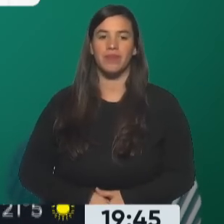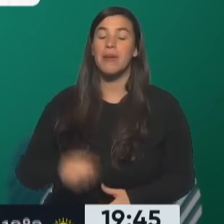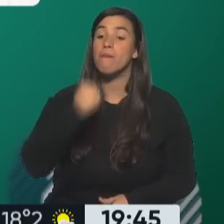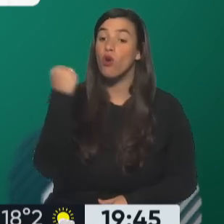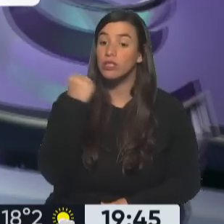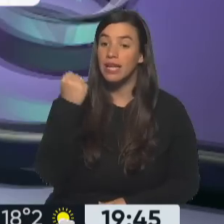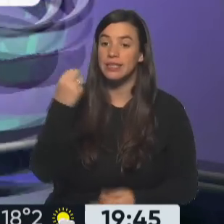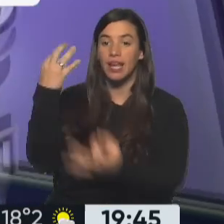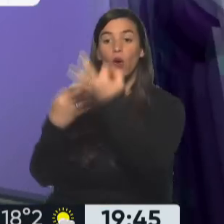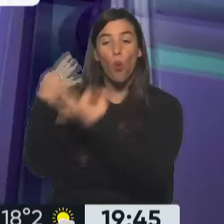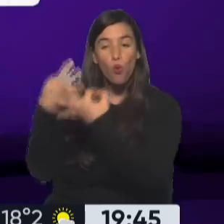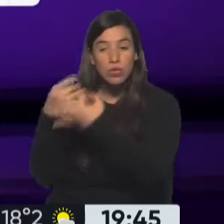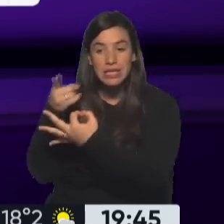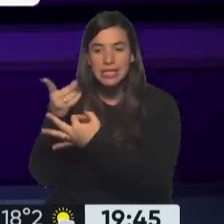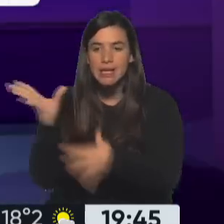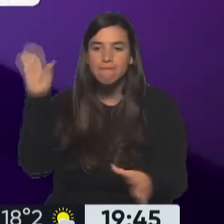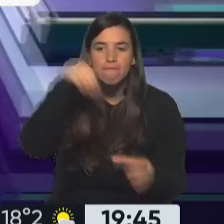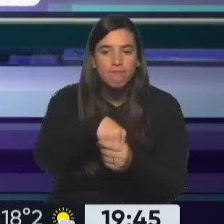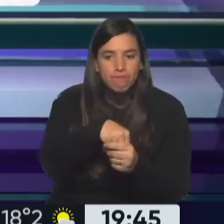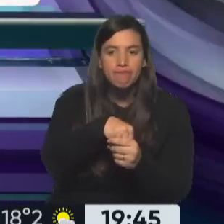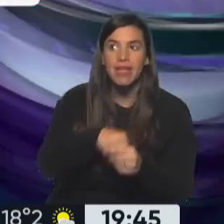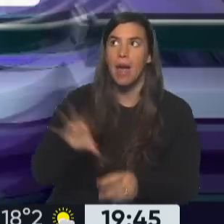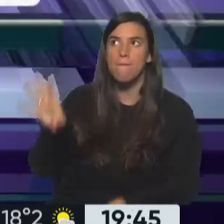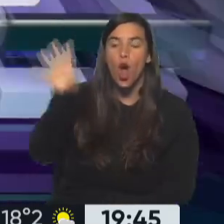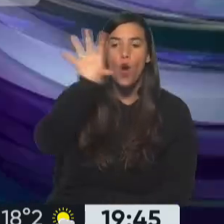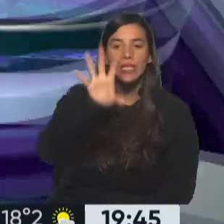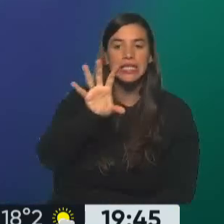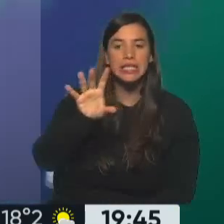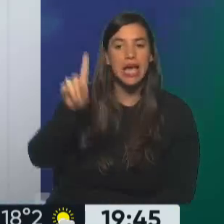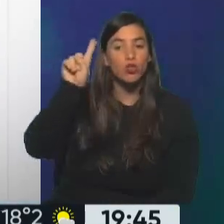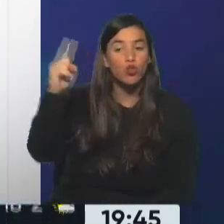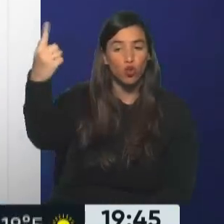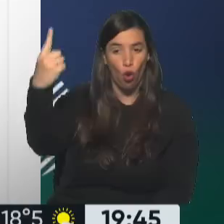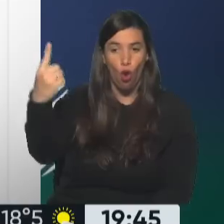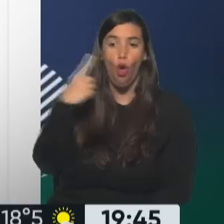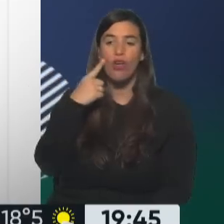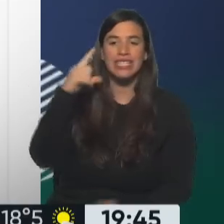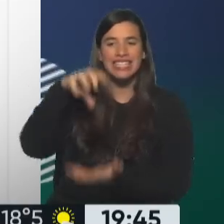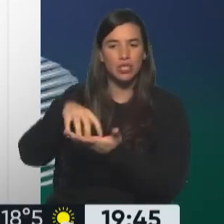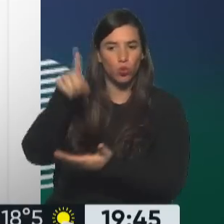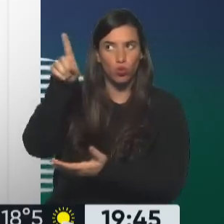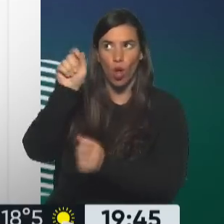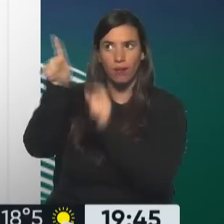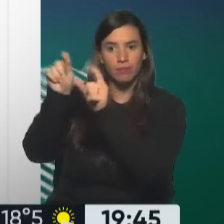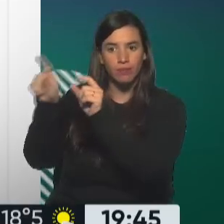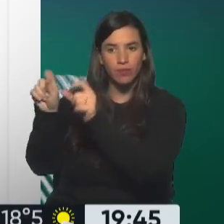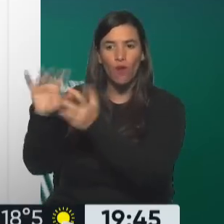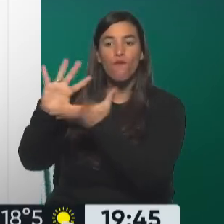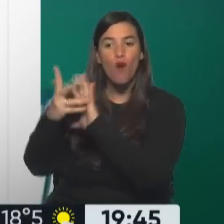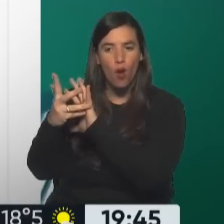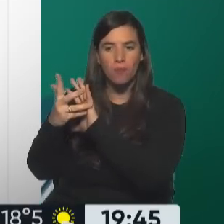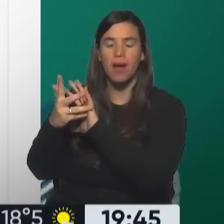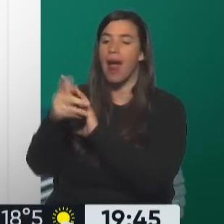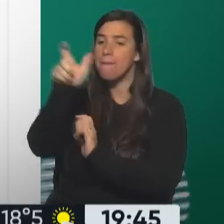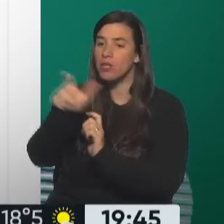la institucionalidad desde las provincias argentinas y deje a la gente votar. Ahí está adelantando algo, ¿eh? Porque es